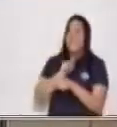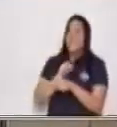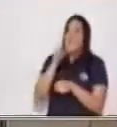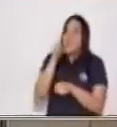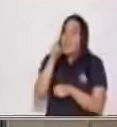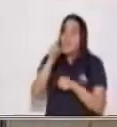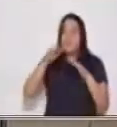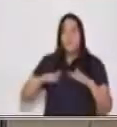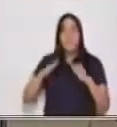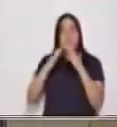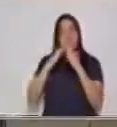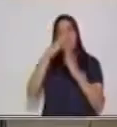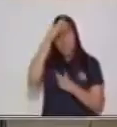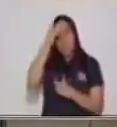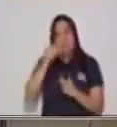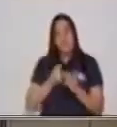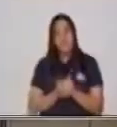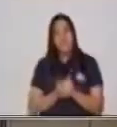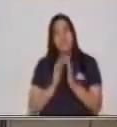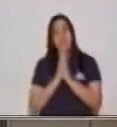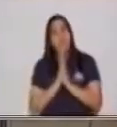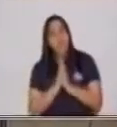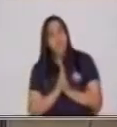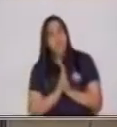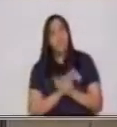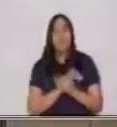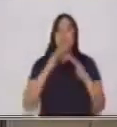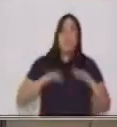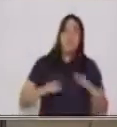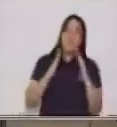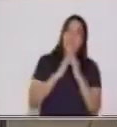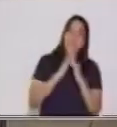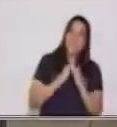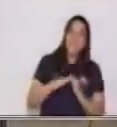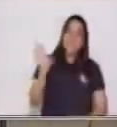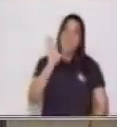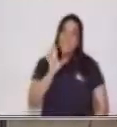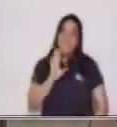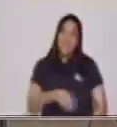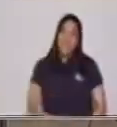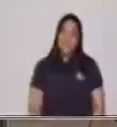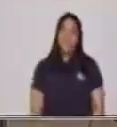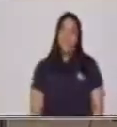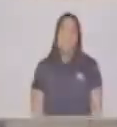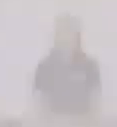que tú sigas aprendiendo en casa. Así que por favor, quédate en casa. Nos vemos.